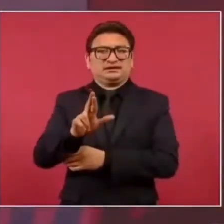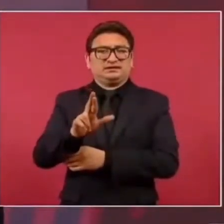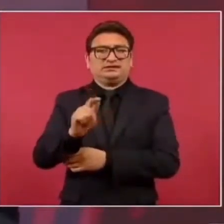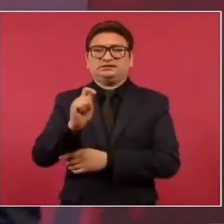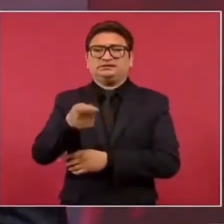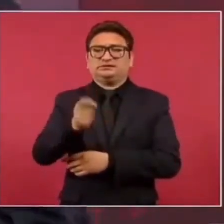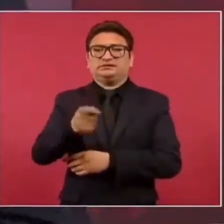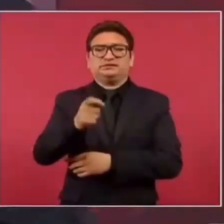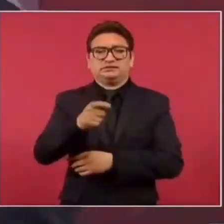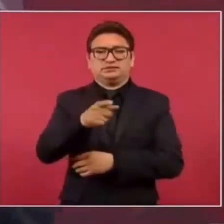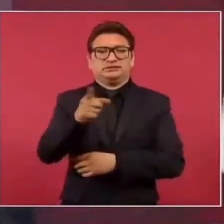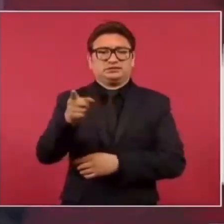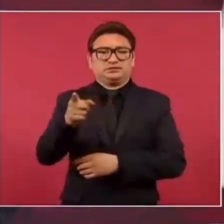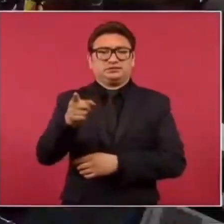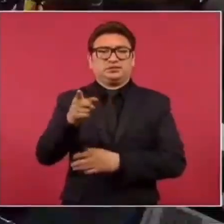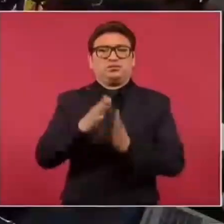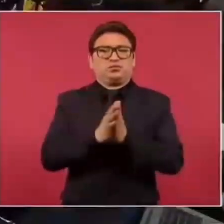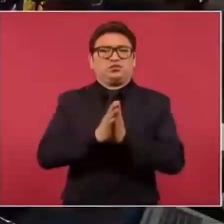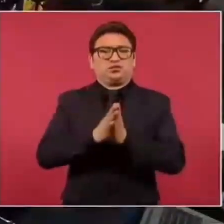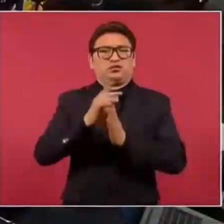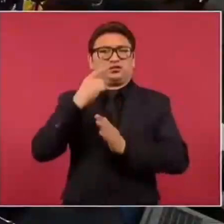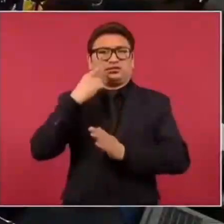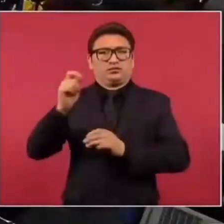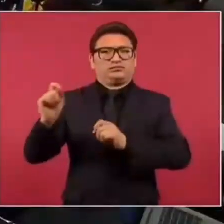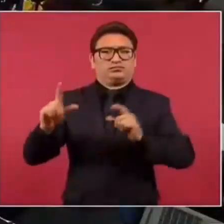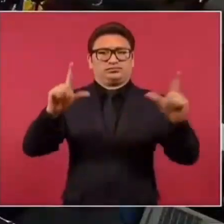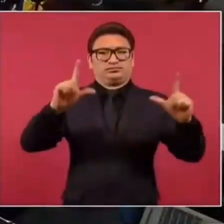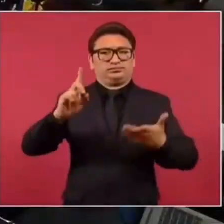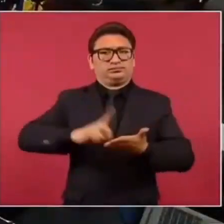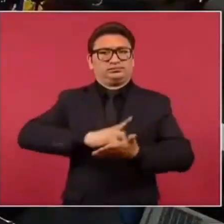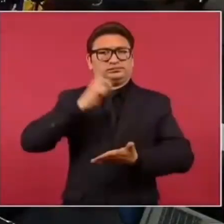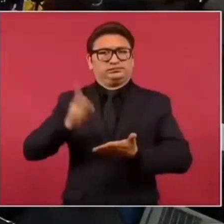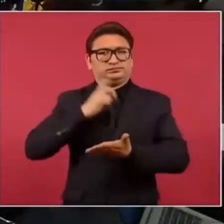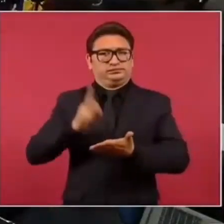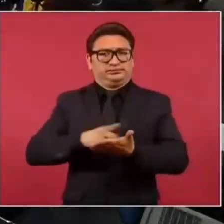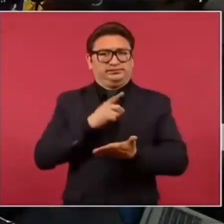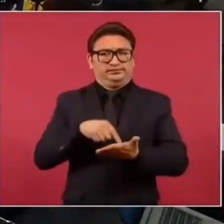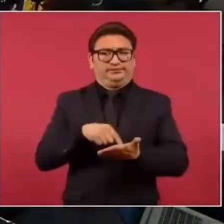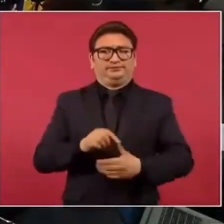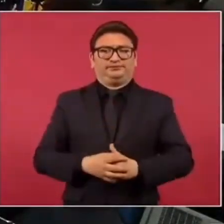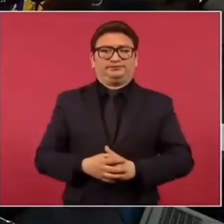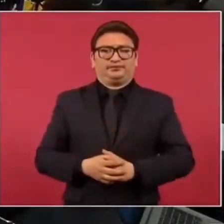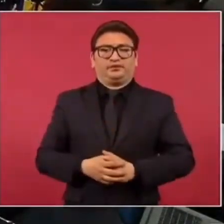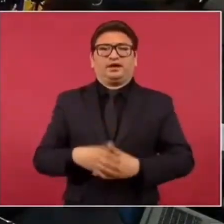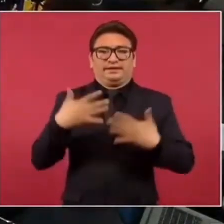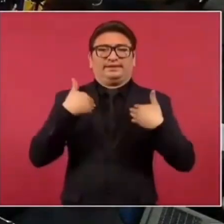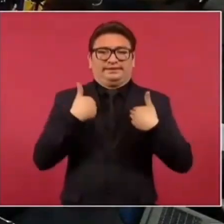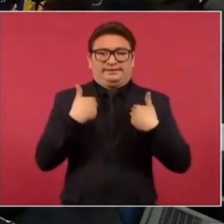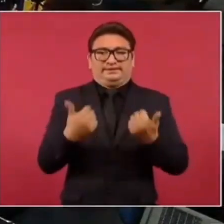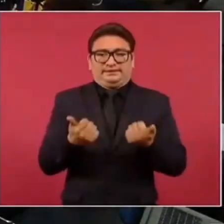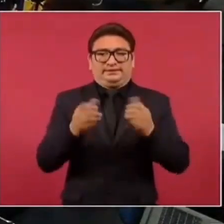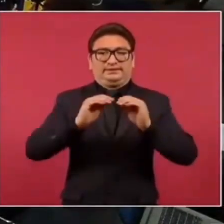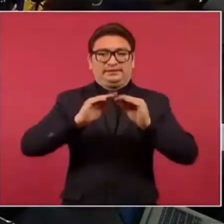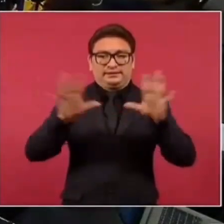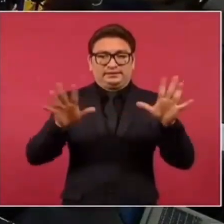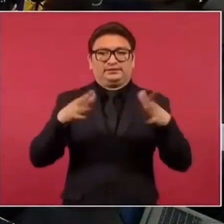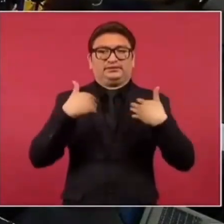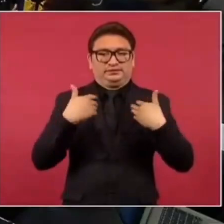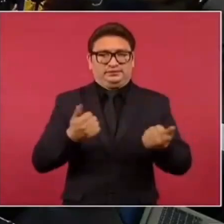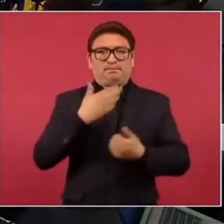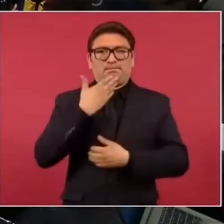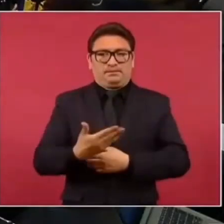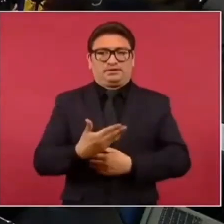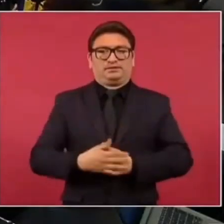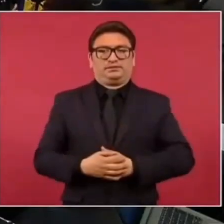A ver, pon el diccionario para entendernos bien.